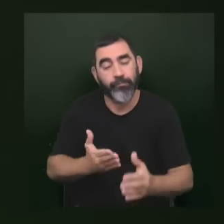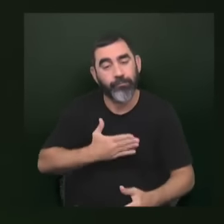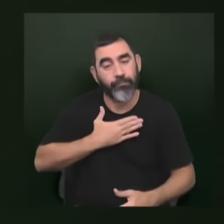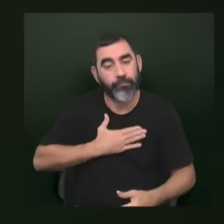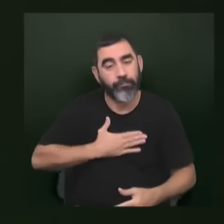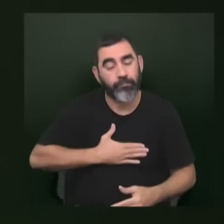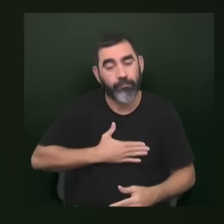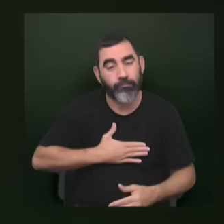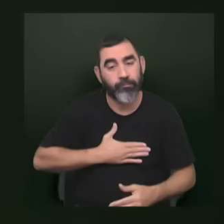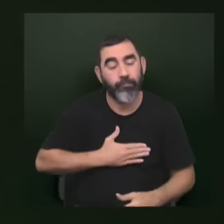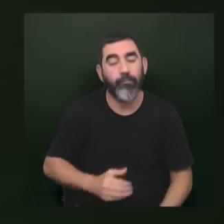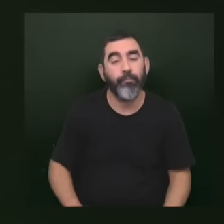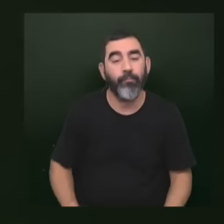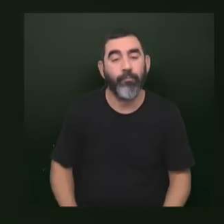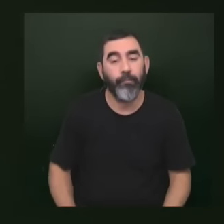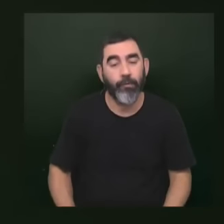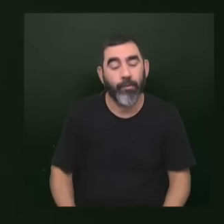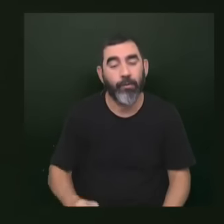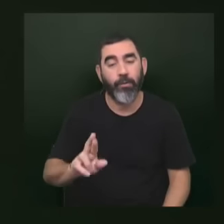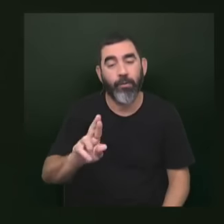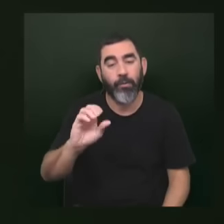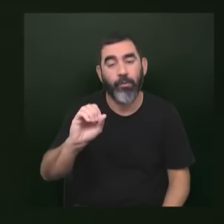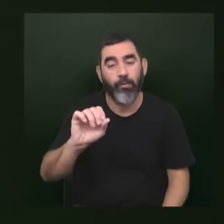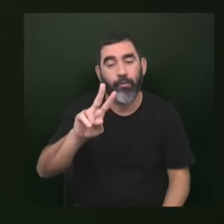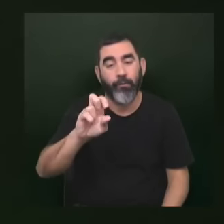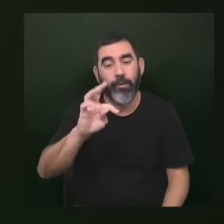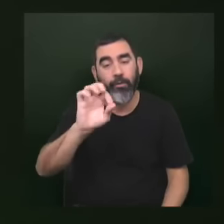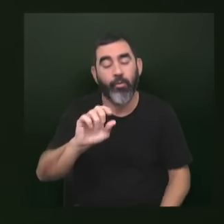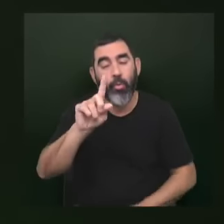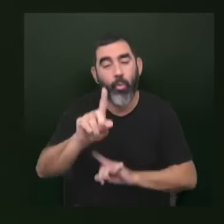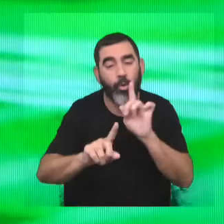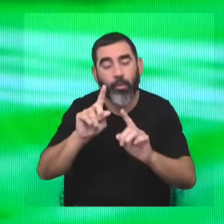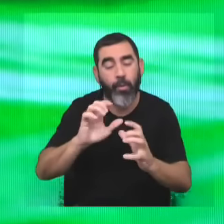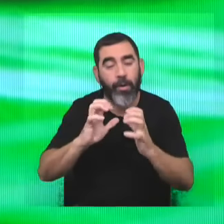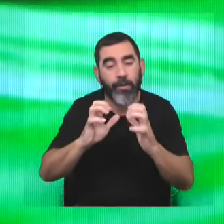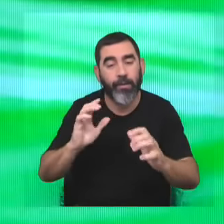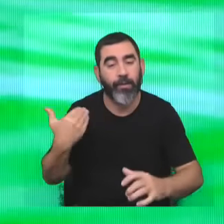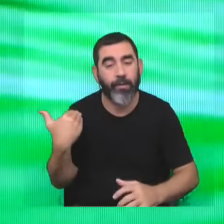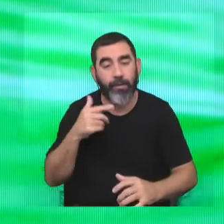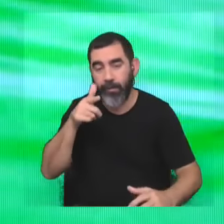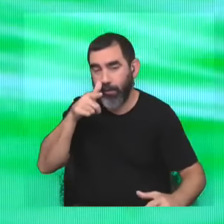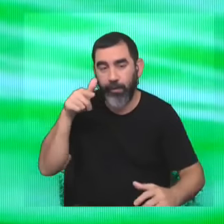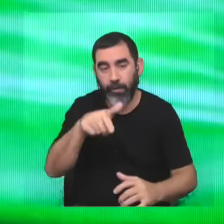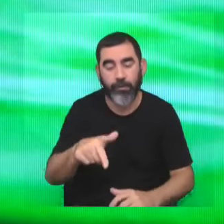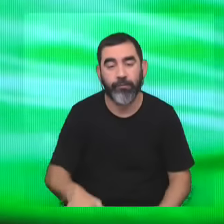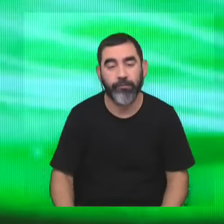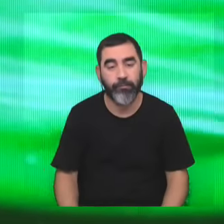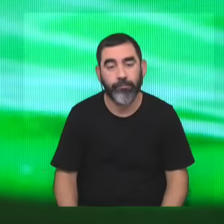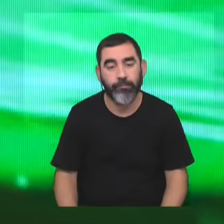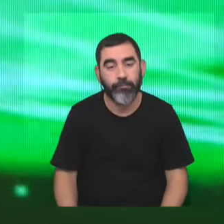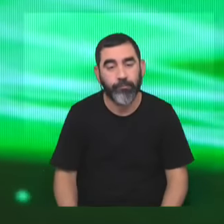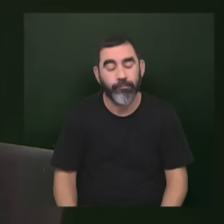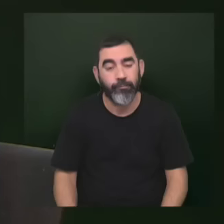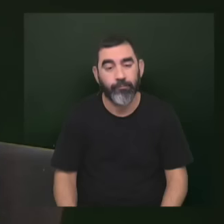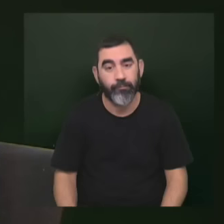gusto esta mañana a Florencia robeto que vino de la Universidad de Rosario directo prácticamente para acá Cómo estás bienvenida bien muchas gracias por la invitación